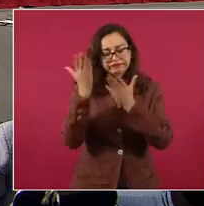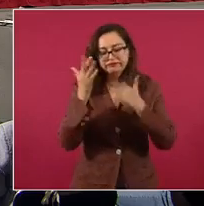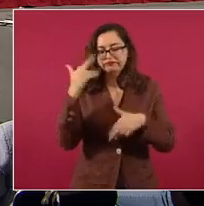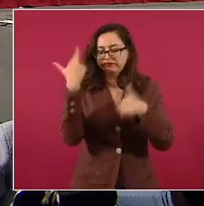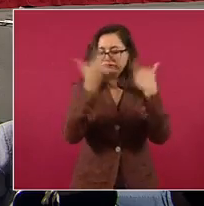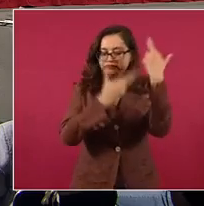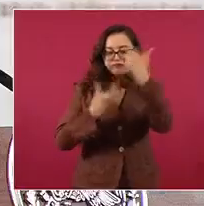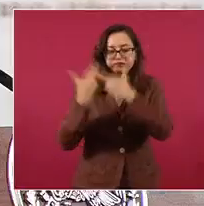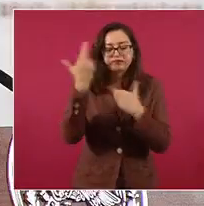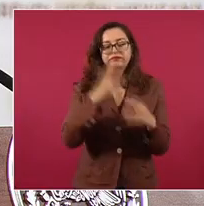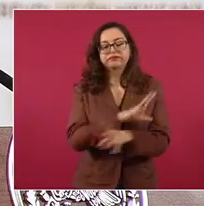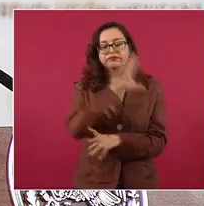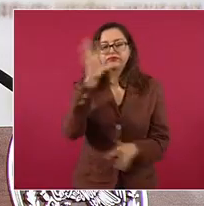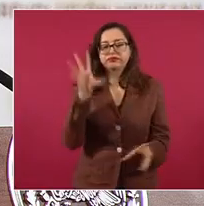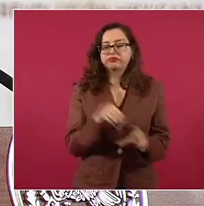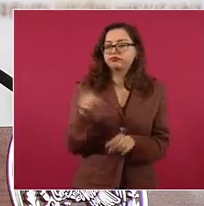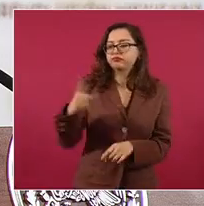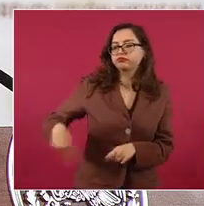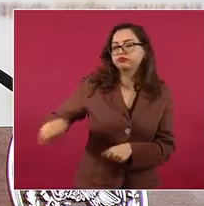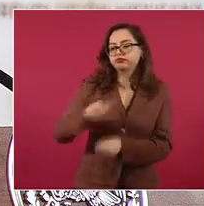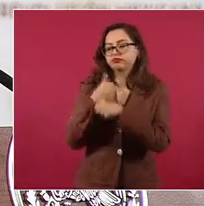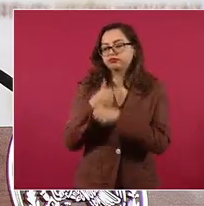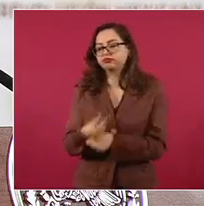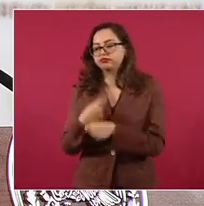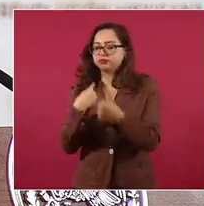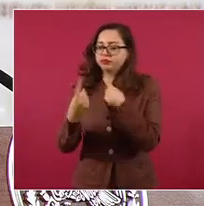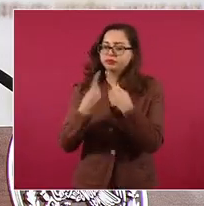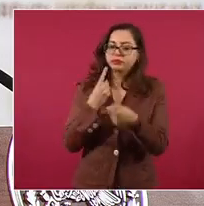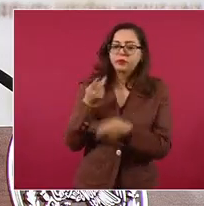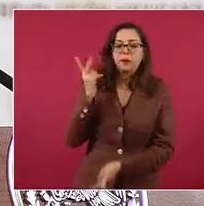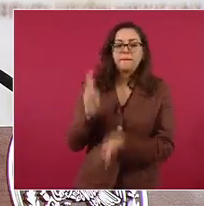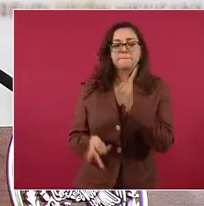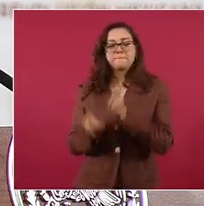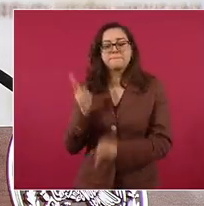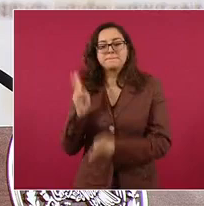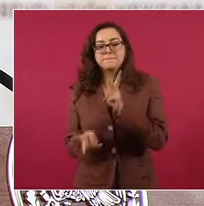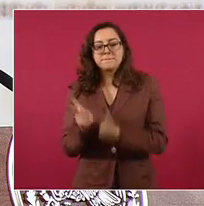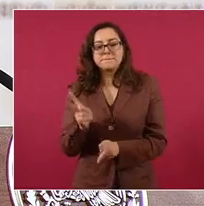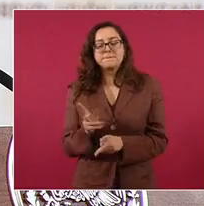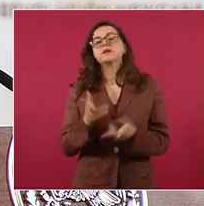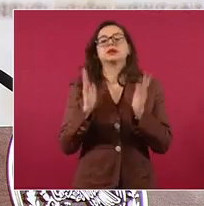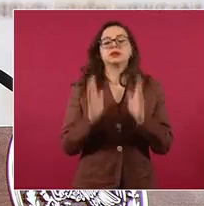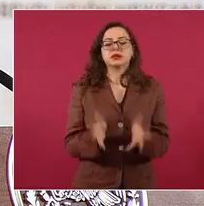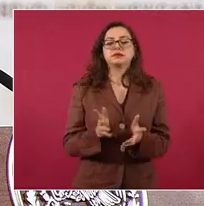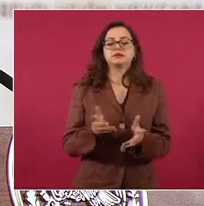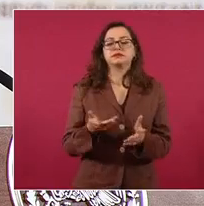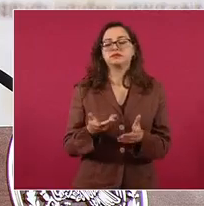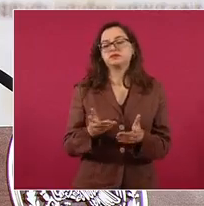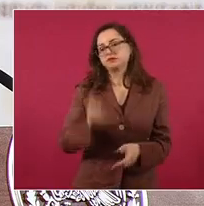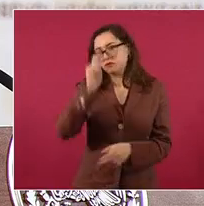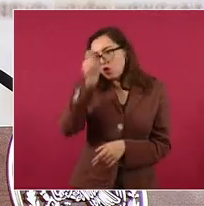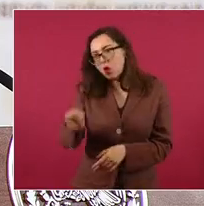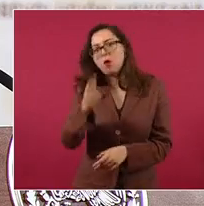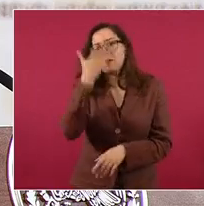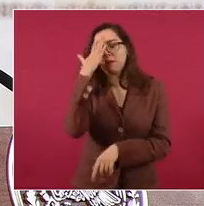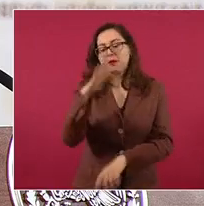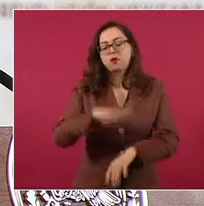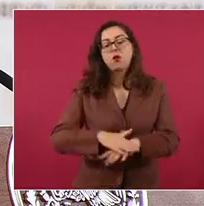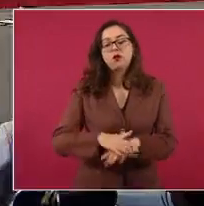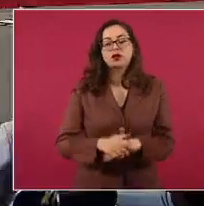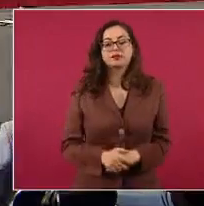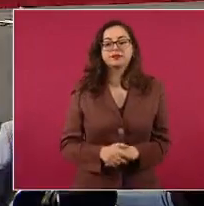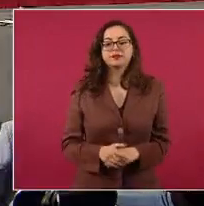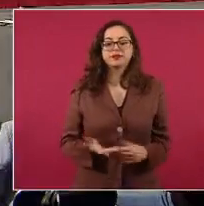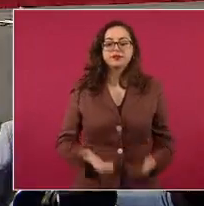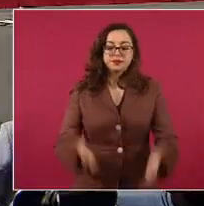Hay diálogo entre las víctimas y se han impulsado sitios de memoria. En materia de refugios, es un tema que nos